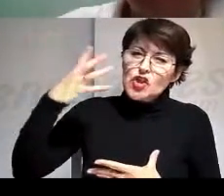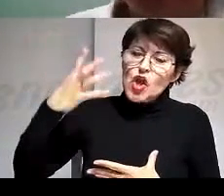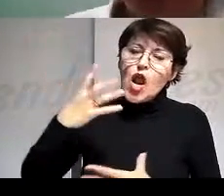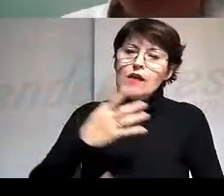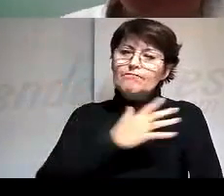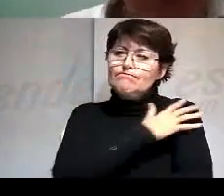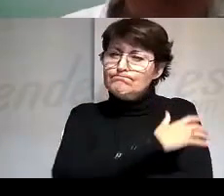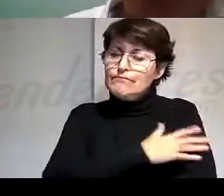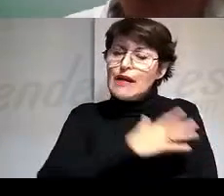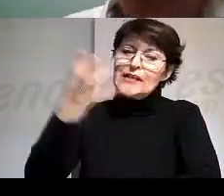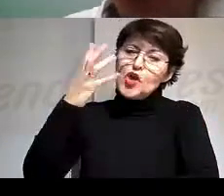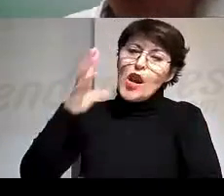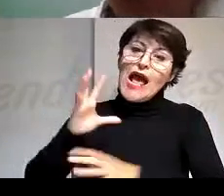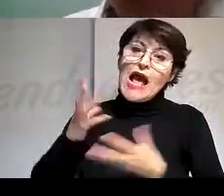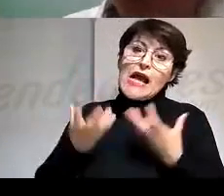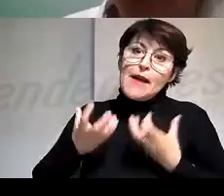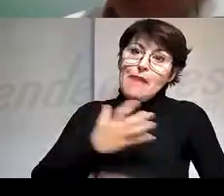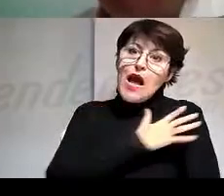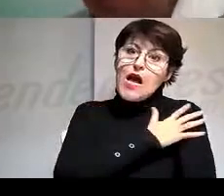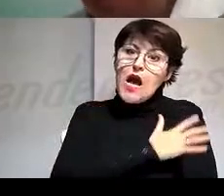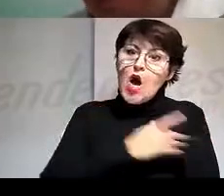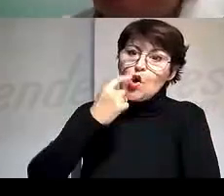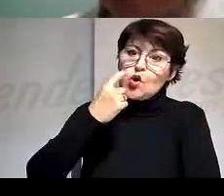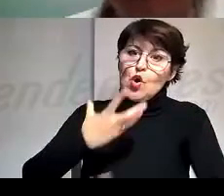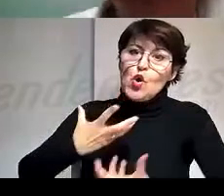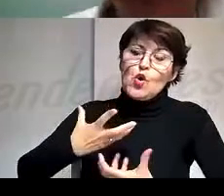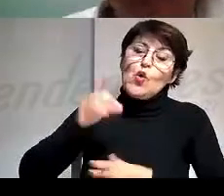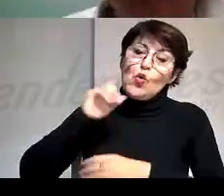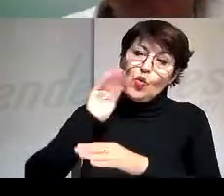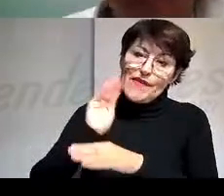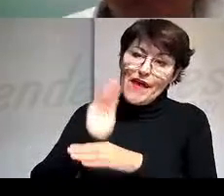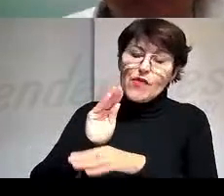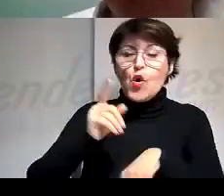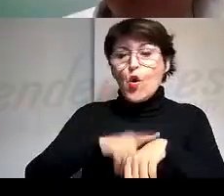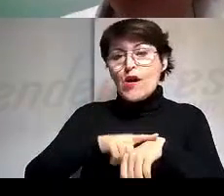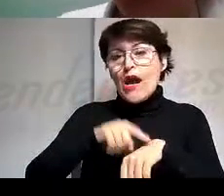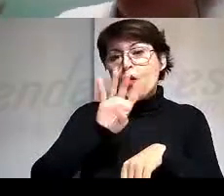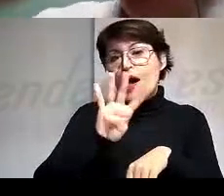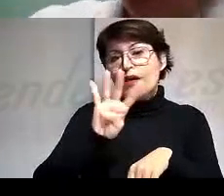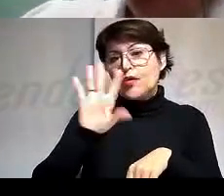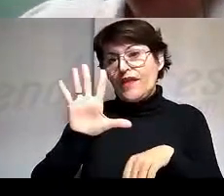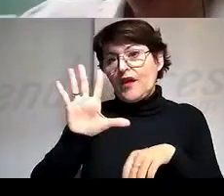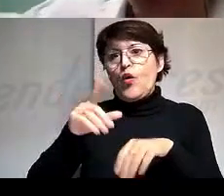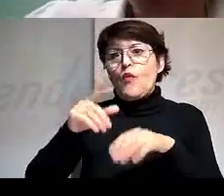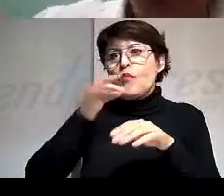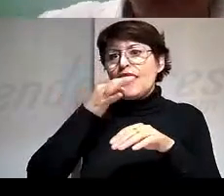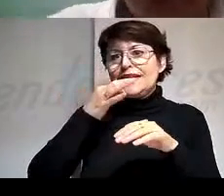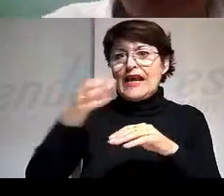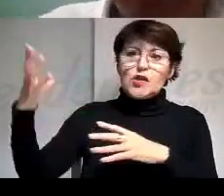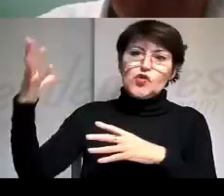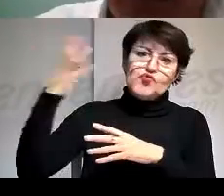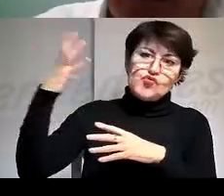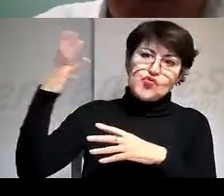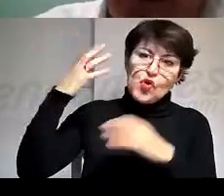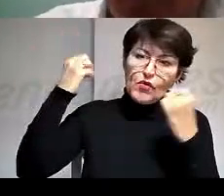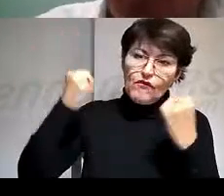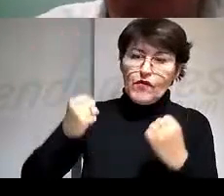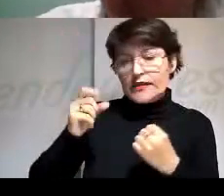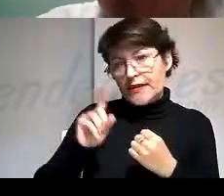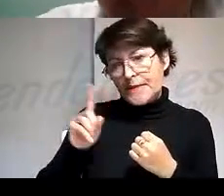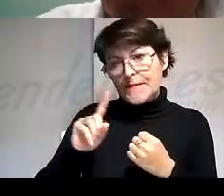horas de 12 de la mañana a 4 de la tarde, 4 o 5 de la tarde, deberíamos evitar hacer ejercicio físico sin estar a